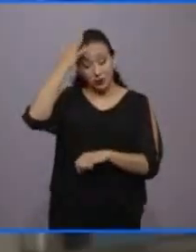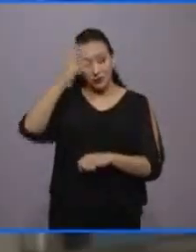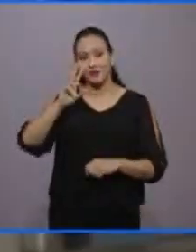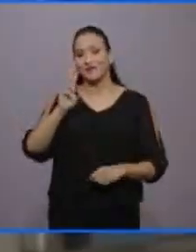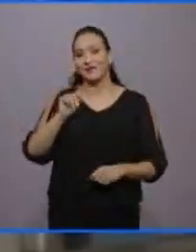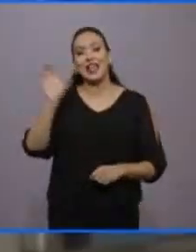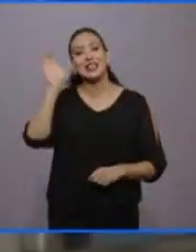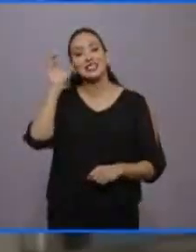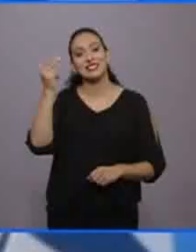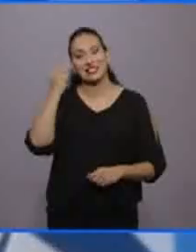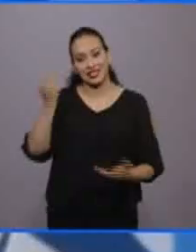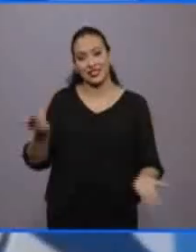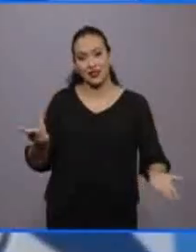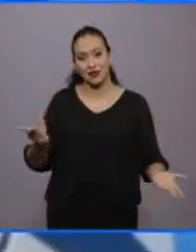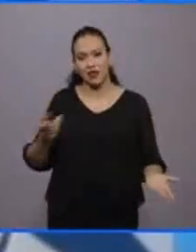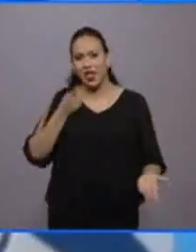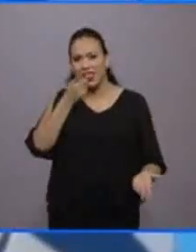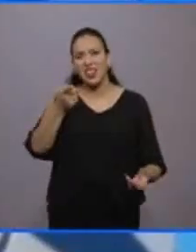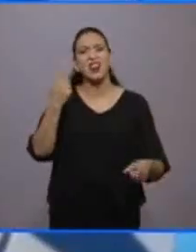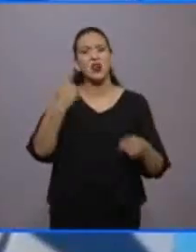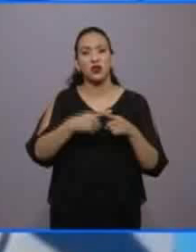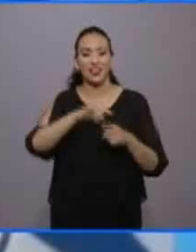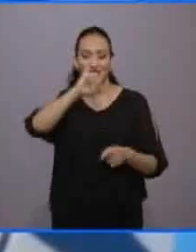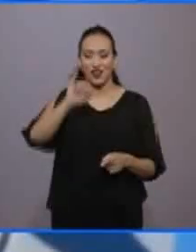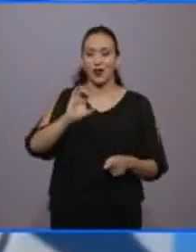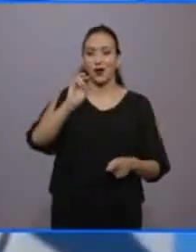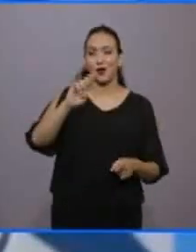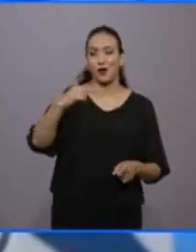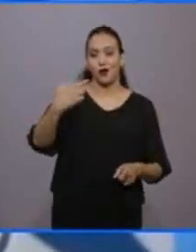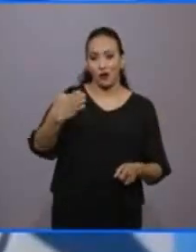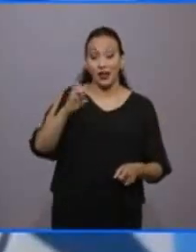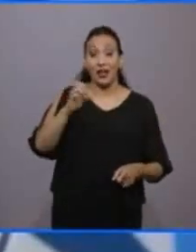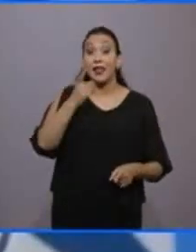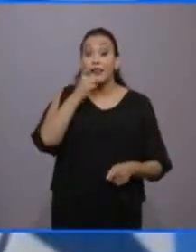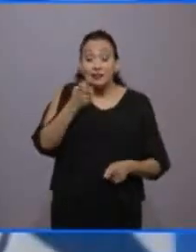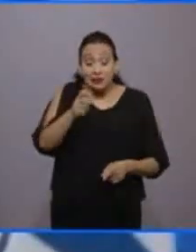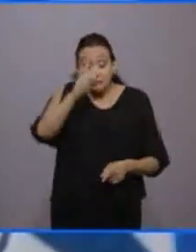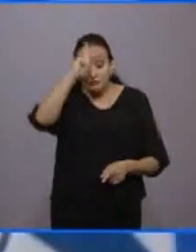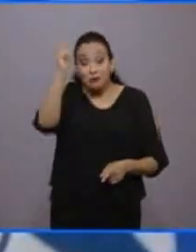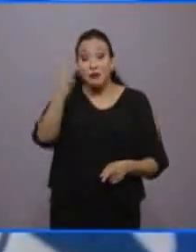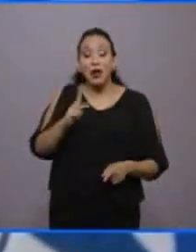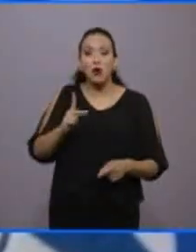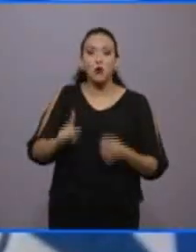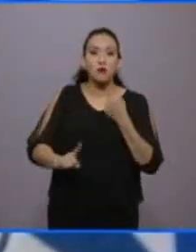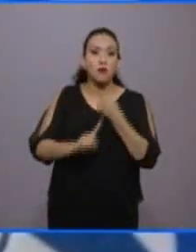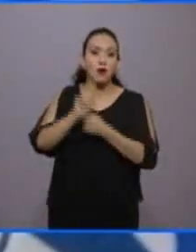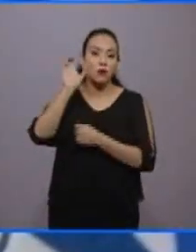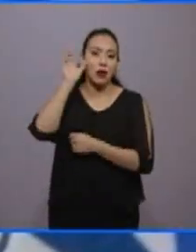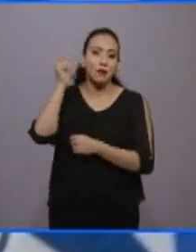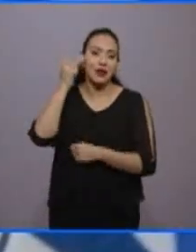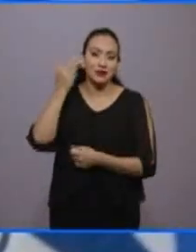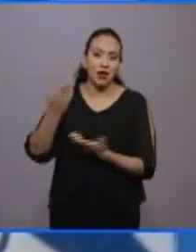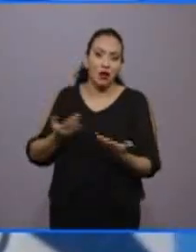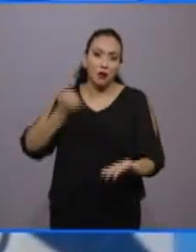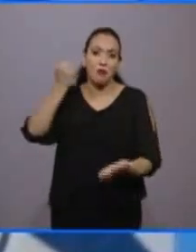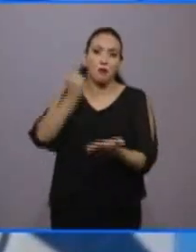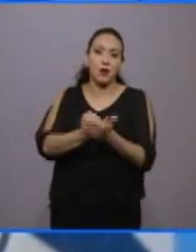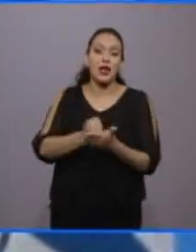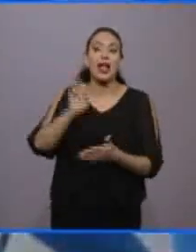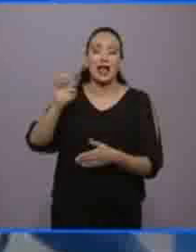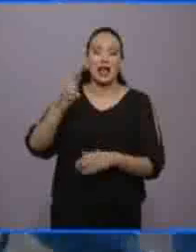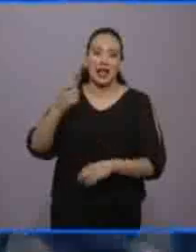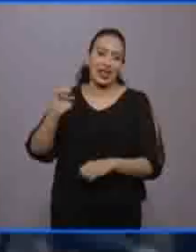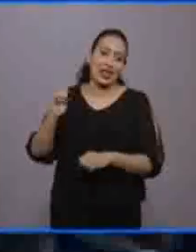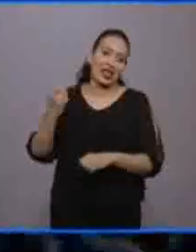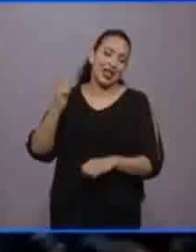China, alertó Jorge Guajardo, asesor en materia de riesgo global y ex embajador de México